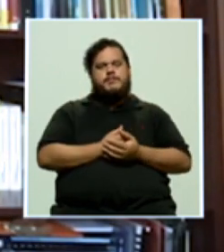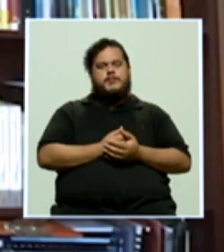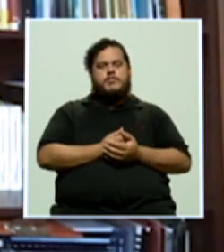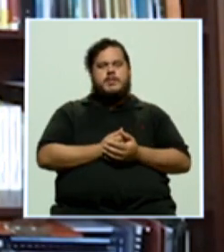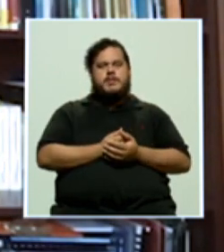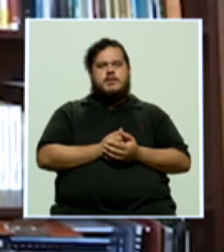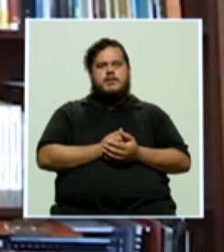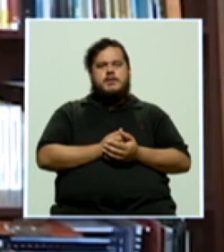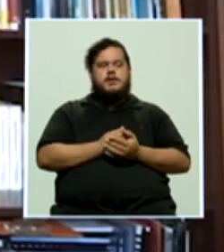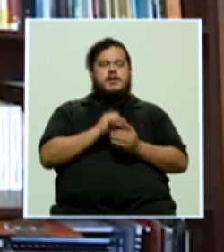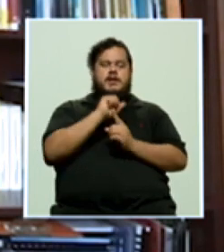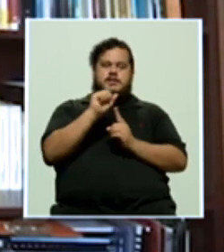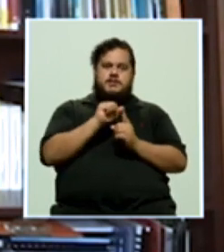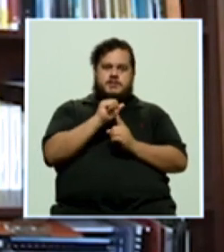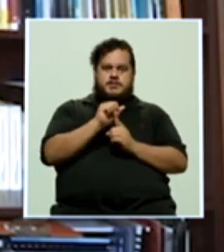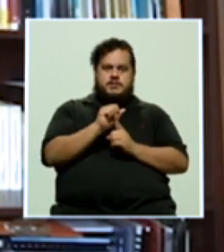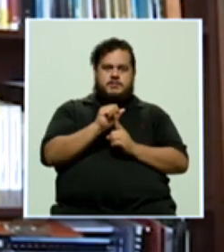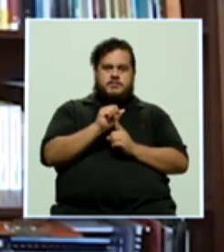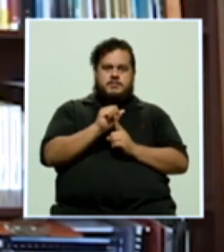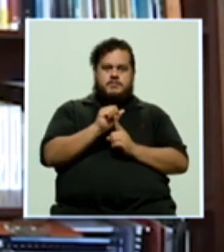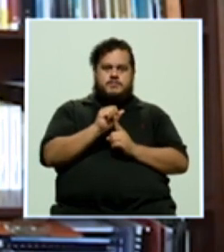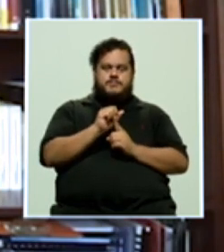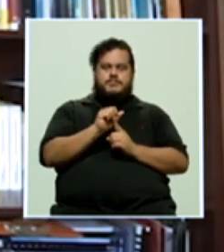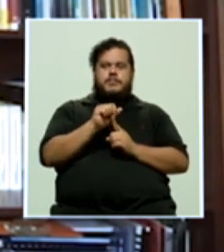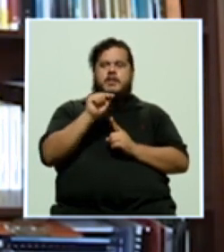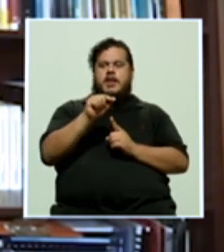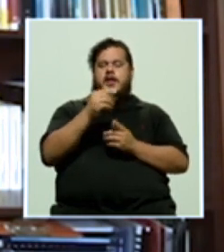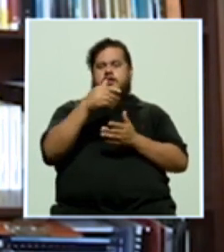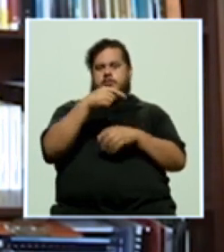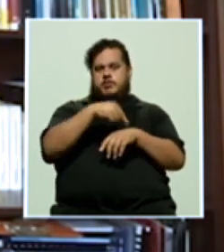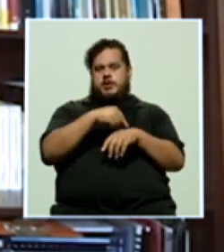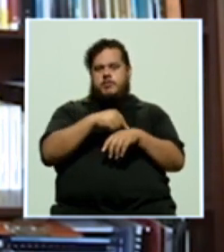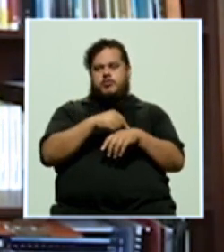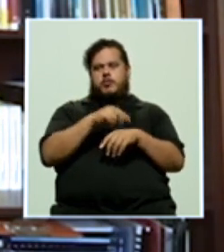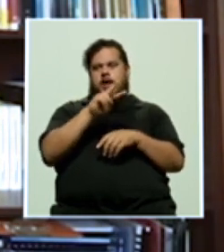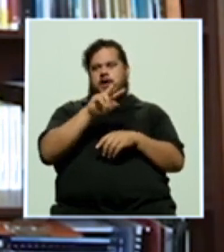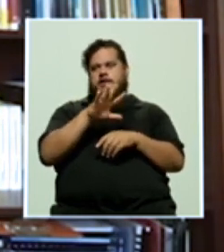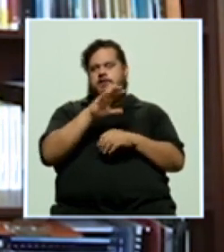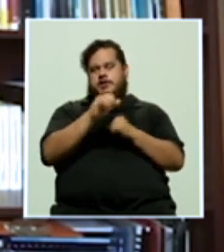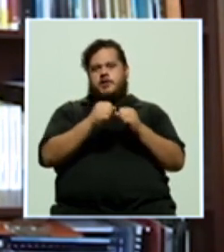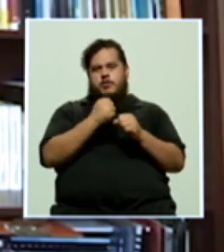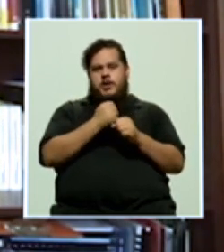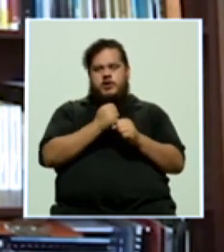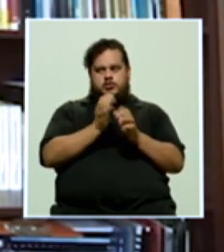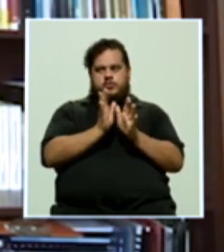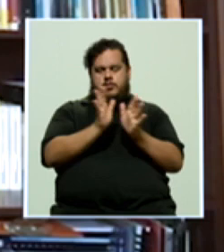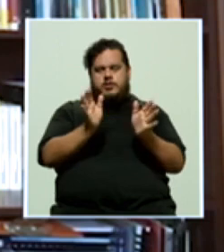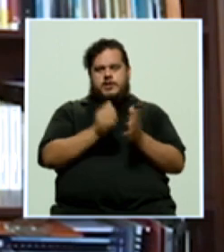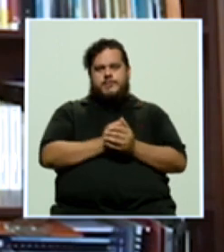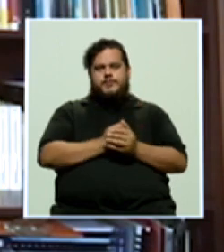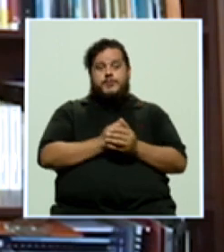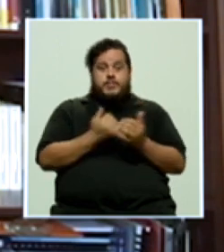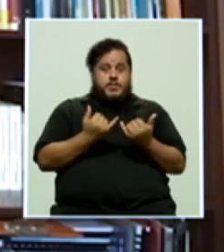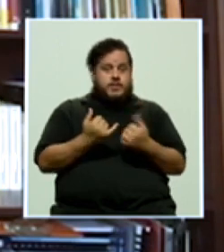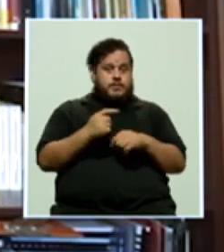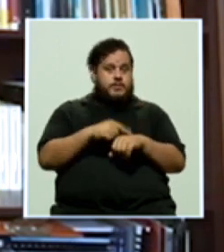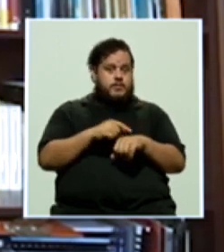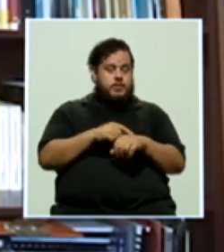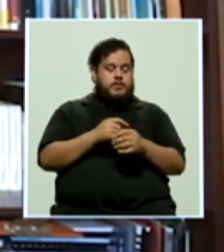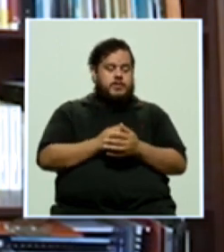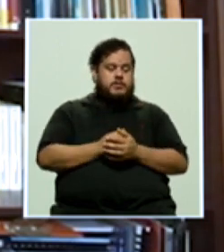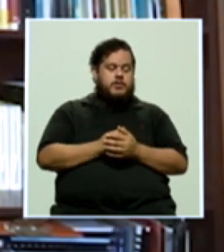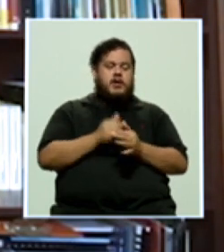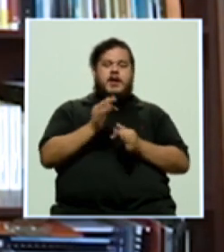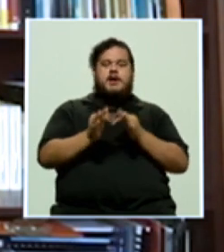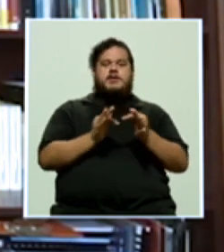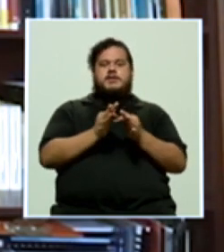En el caso de estos periodos son a 25 años por lo general. De momento el tipo